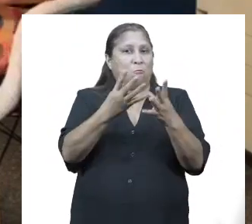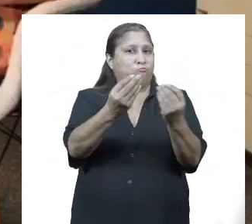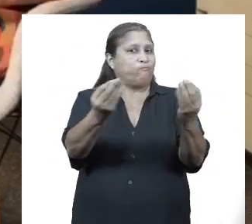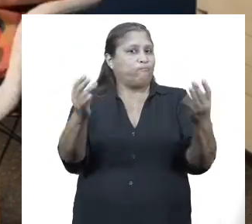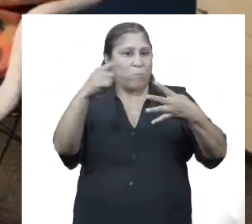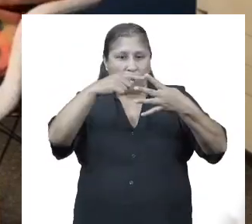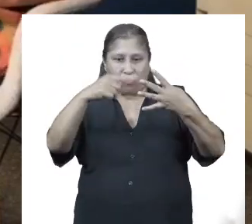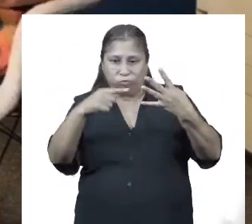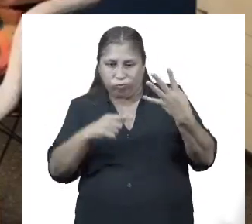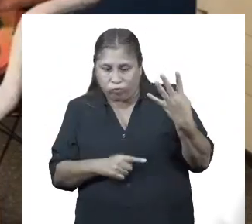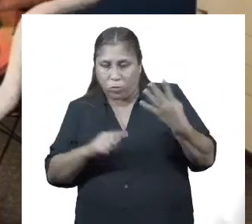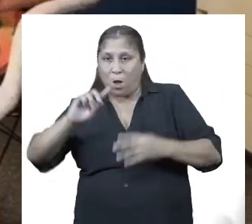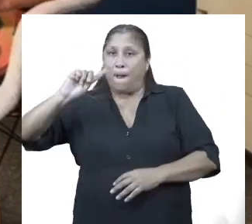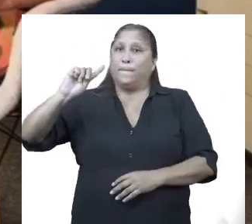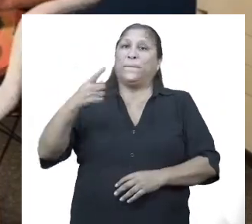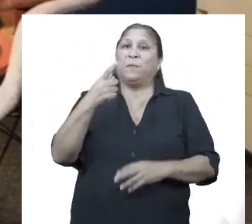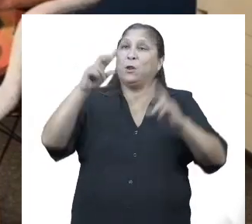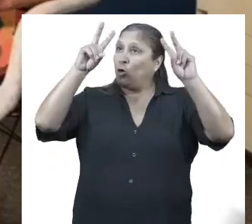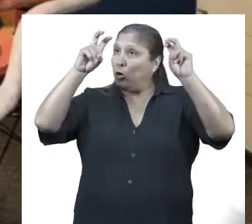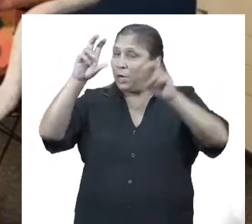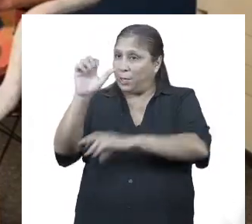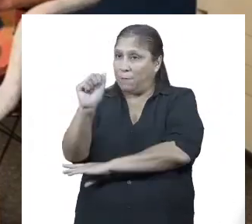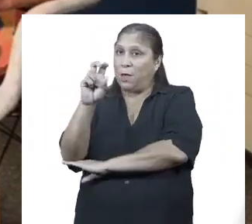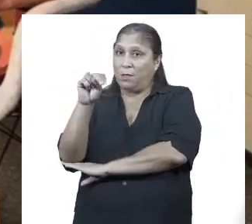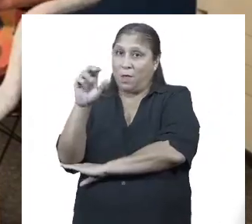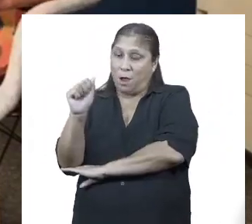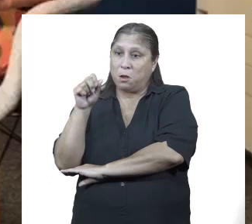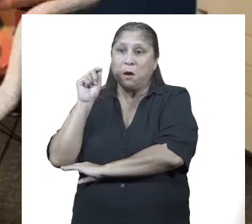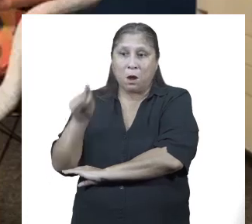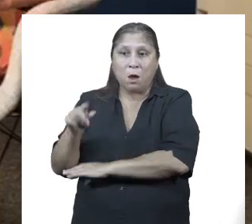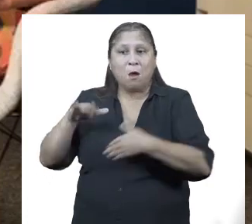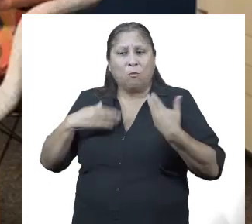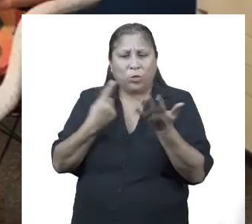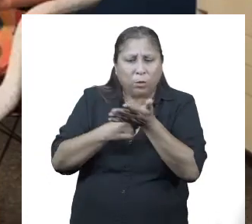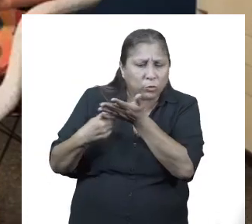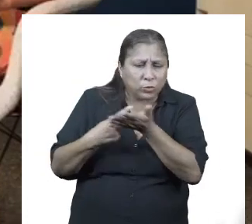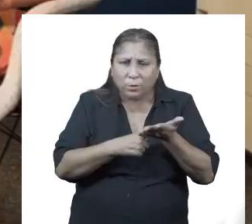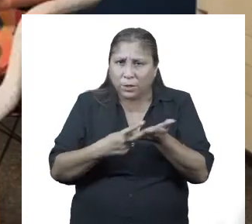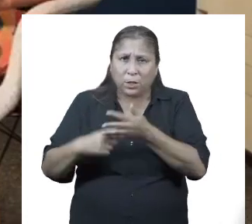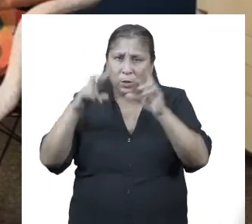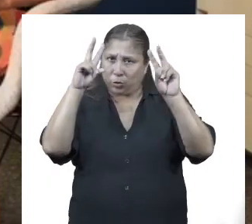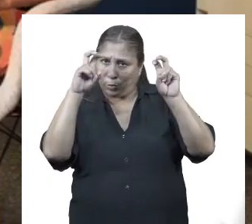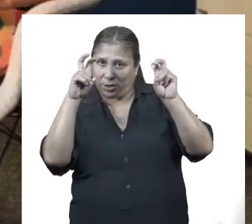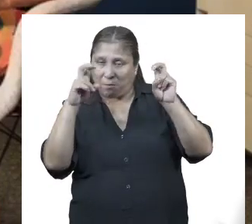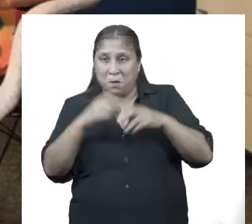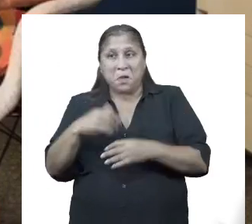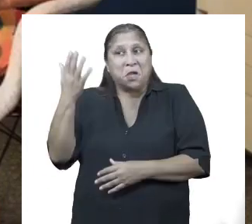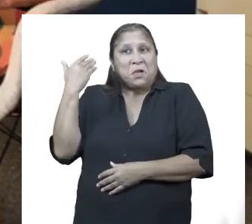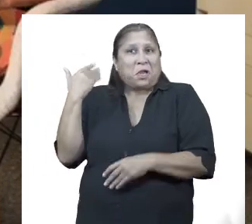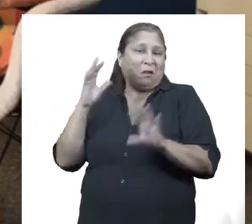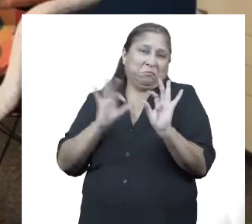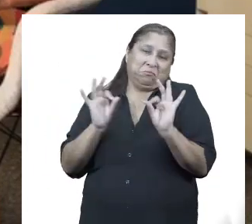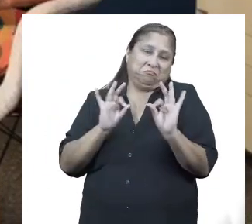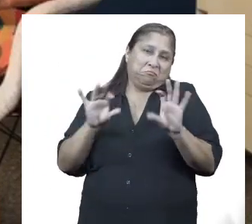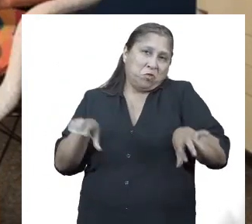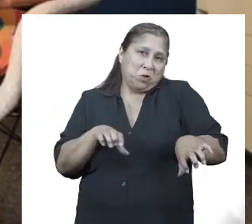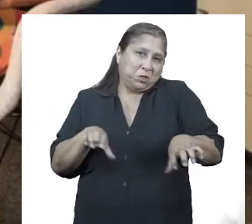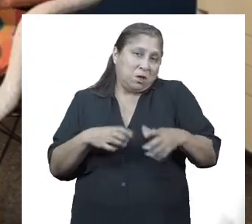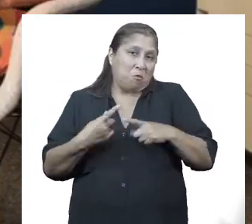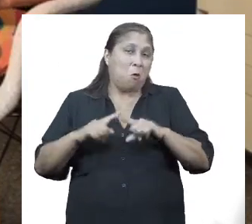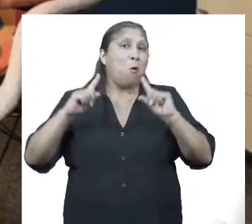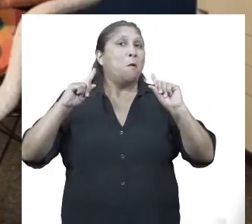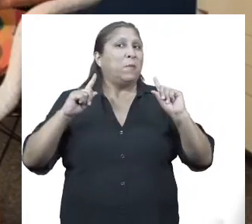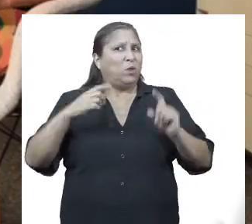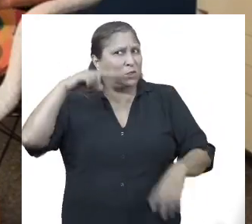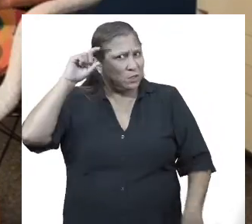muchísimo. Entonces la idea es que primero, con el caso de Ana, podamos nosotros debatir sobre este tema, que antes no lo hacíamos y que sin